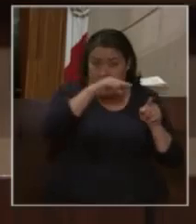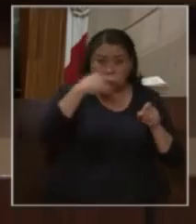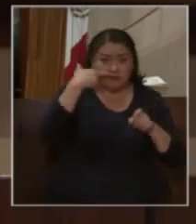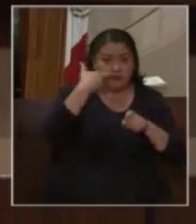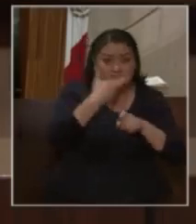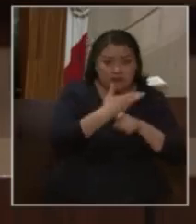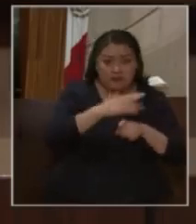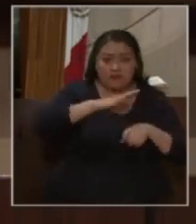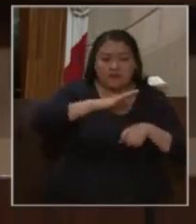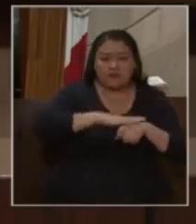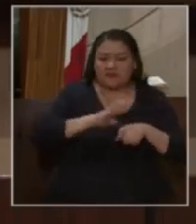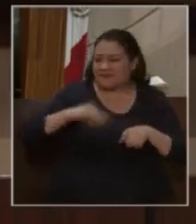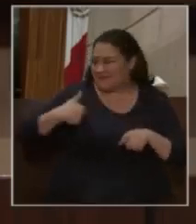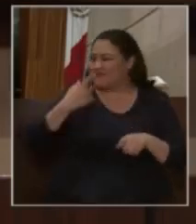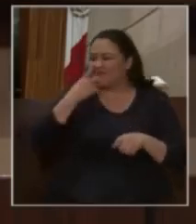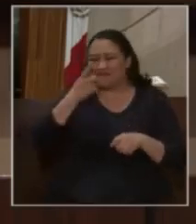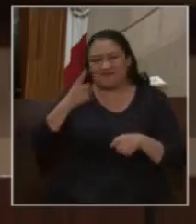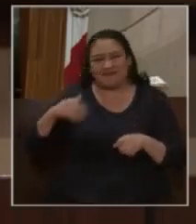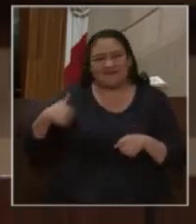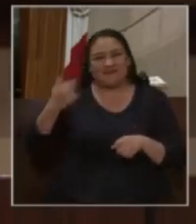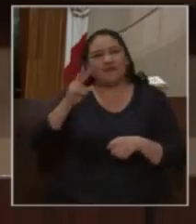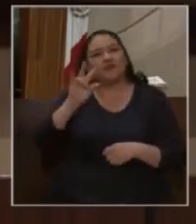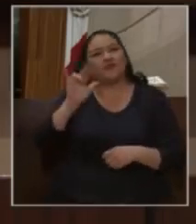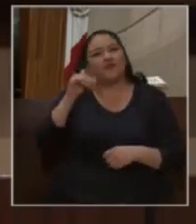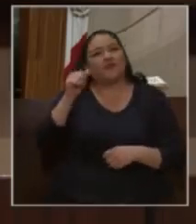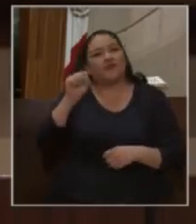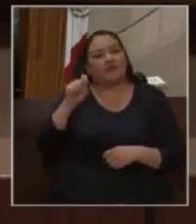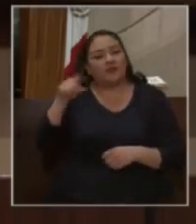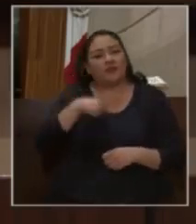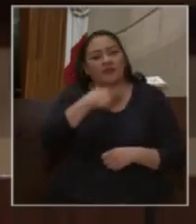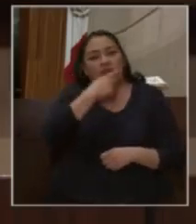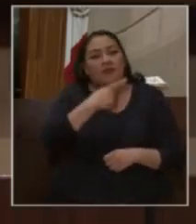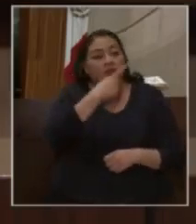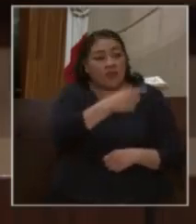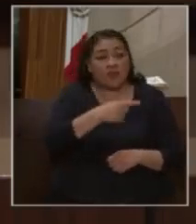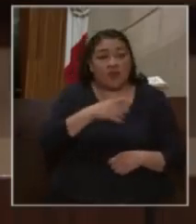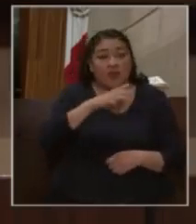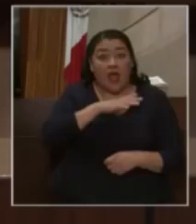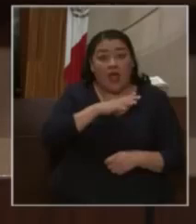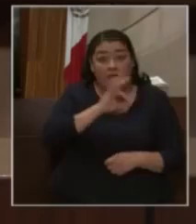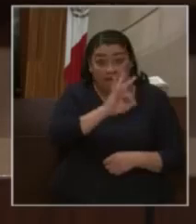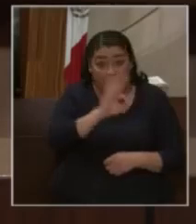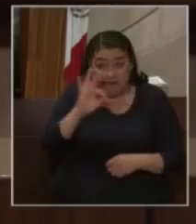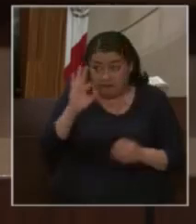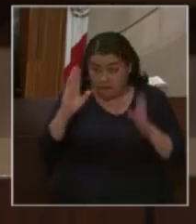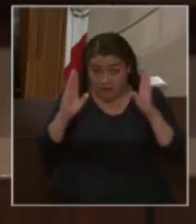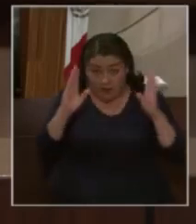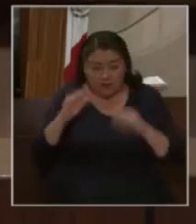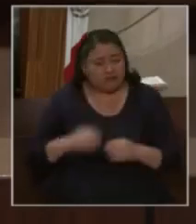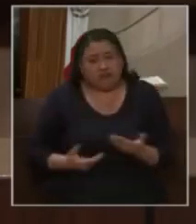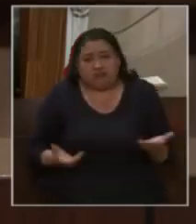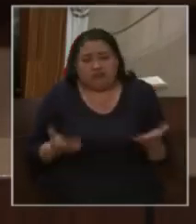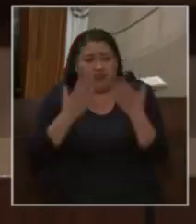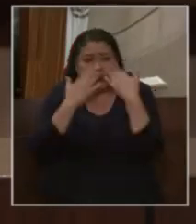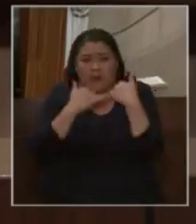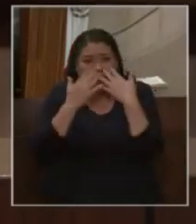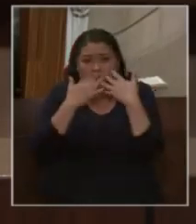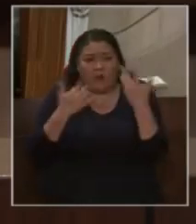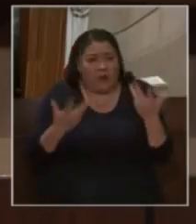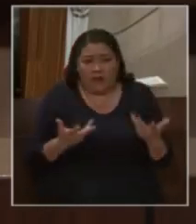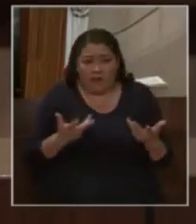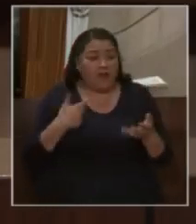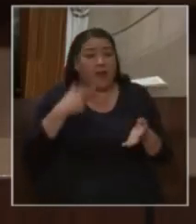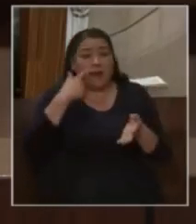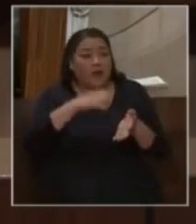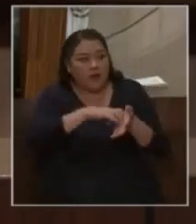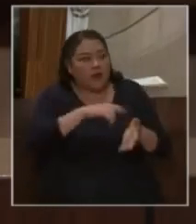no tenía, ya lo comentaba el magistrado Vargas, no tenía un plazo perentorio que de alguna